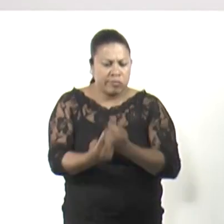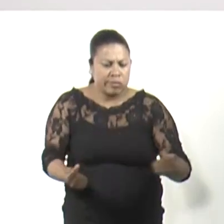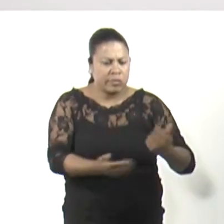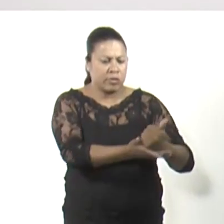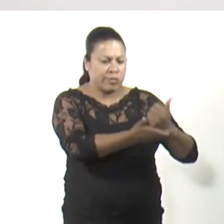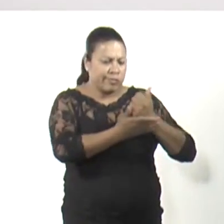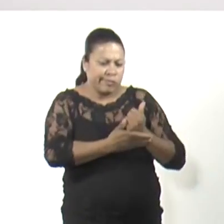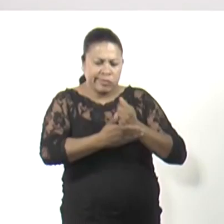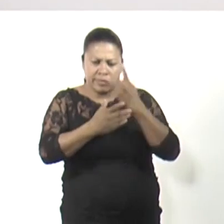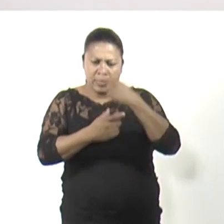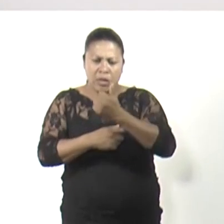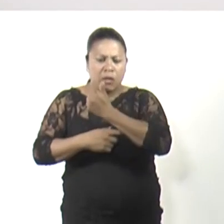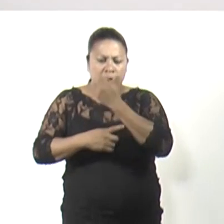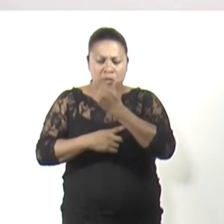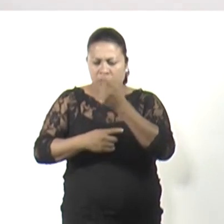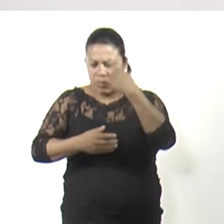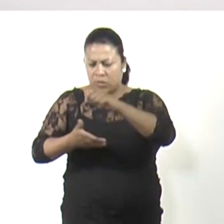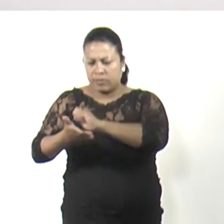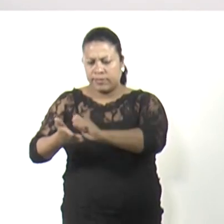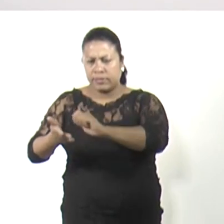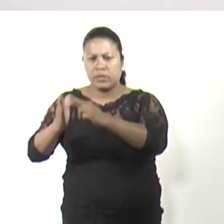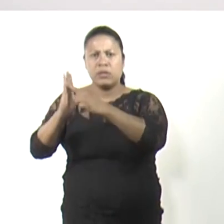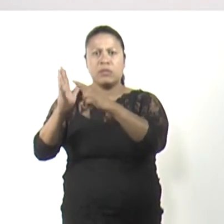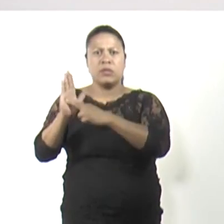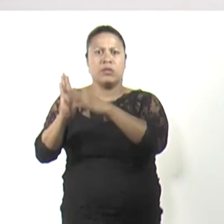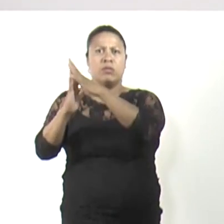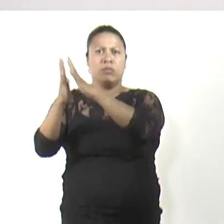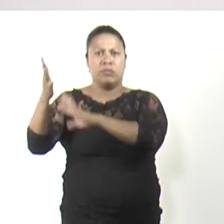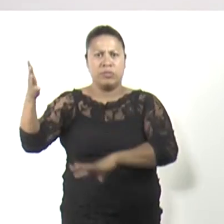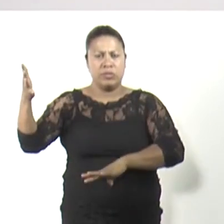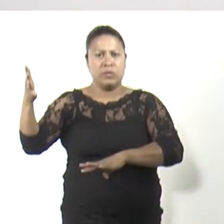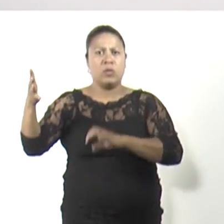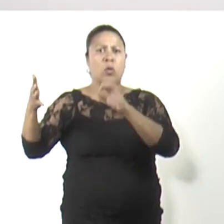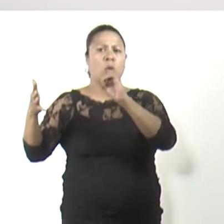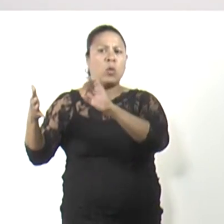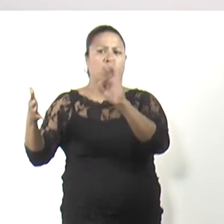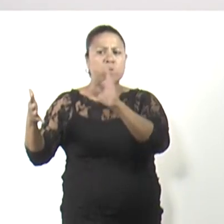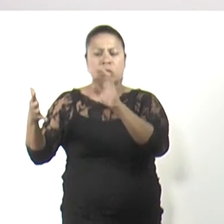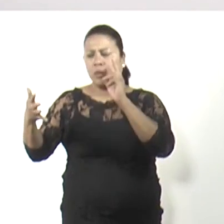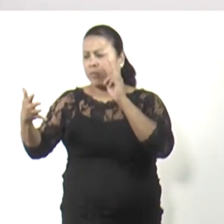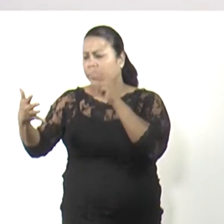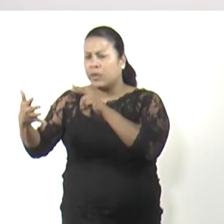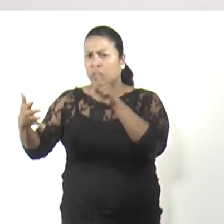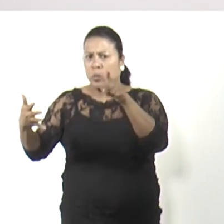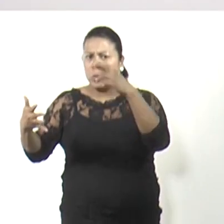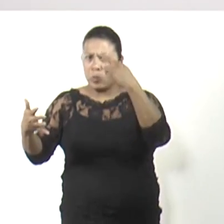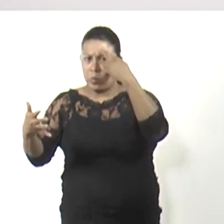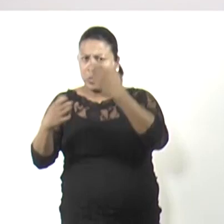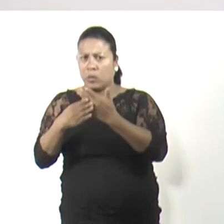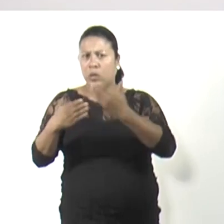generación en revisar algún reglamento o hacer un esfuerzo mínimo de redactar un